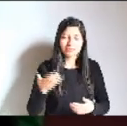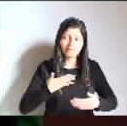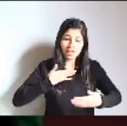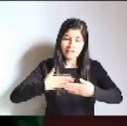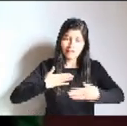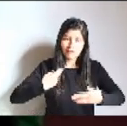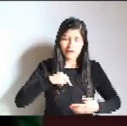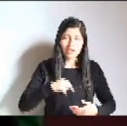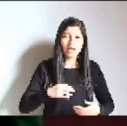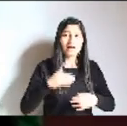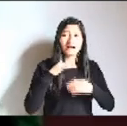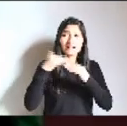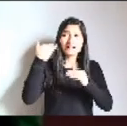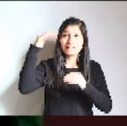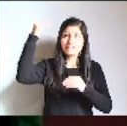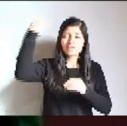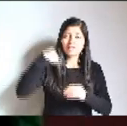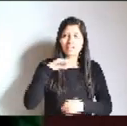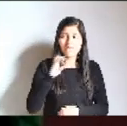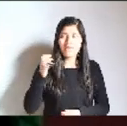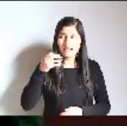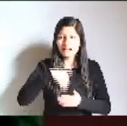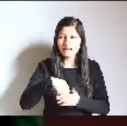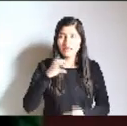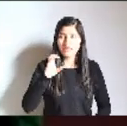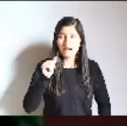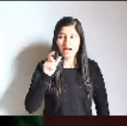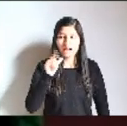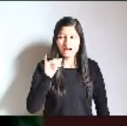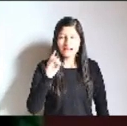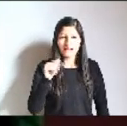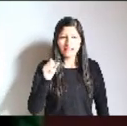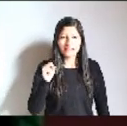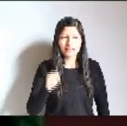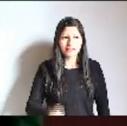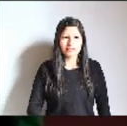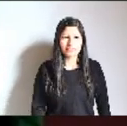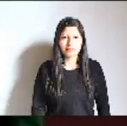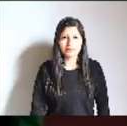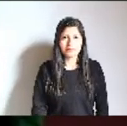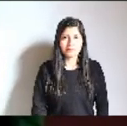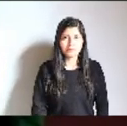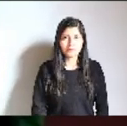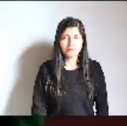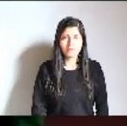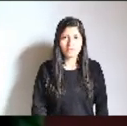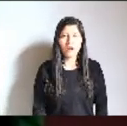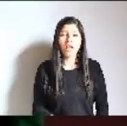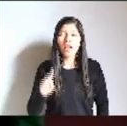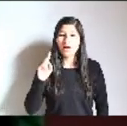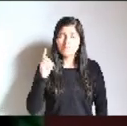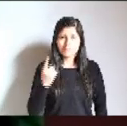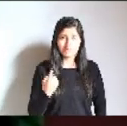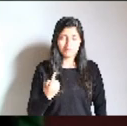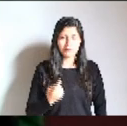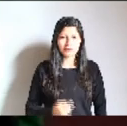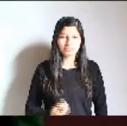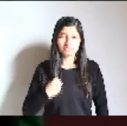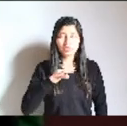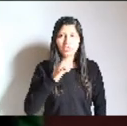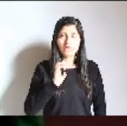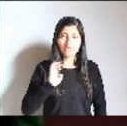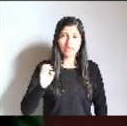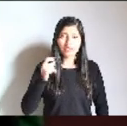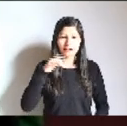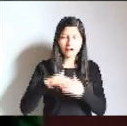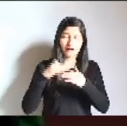nuestra fe en calidad. ¿Y cómo hacer que nuestra fe crezca en calidad? Primero y sobre todo, nuestra fe